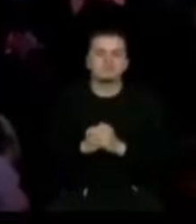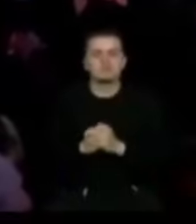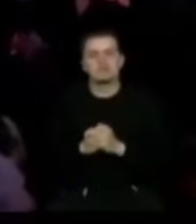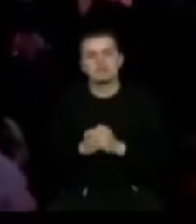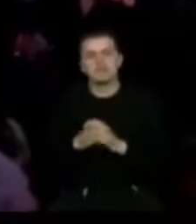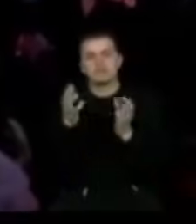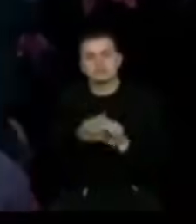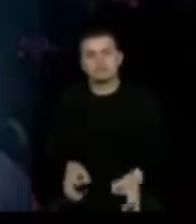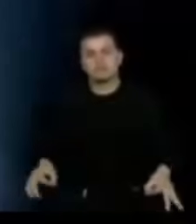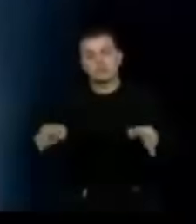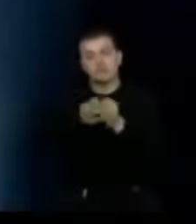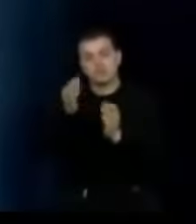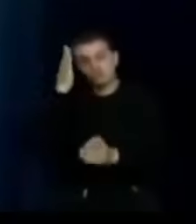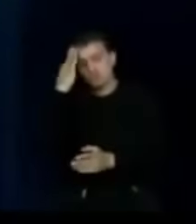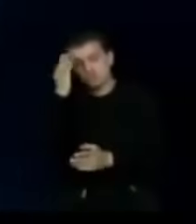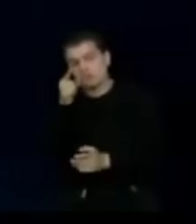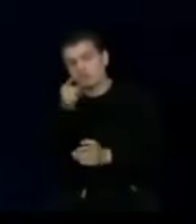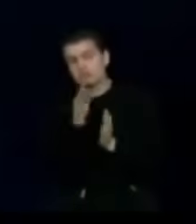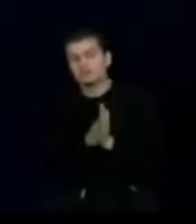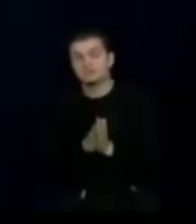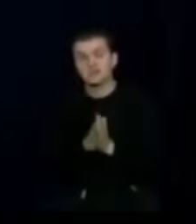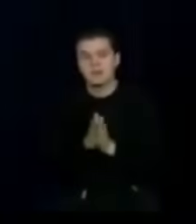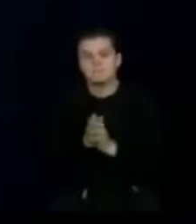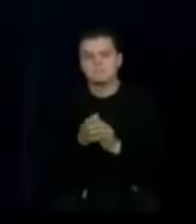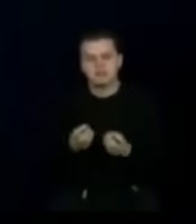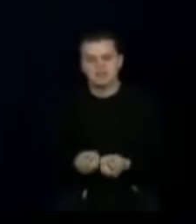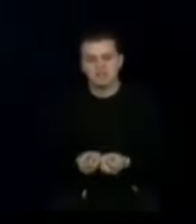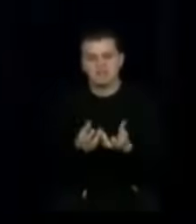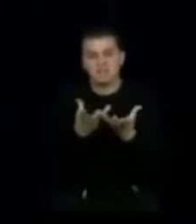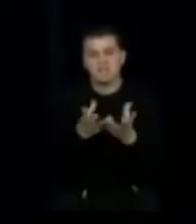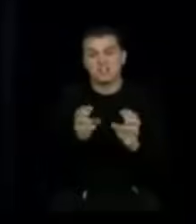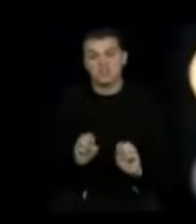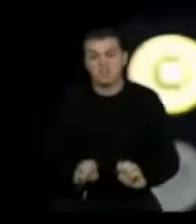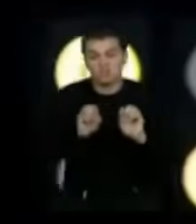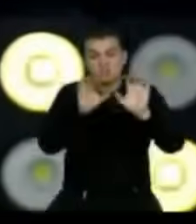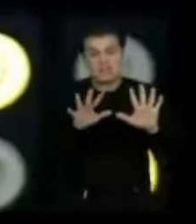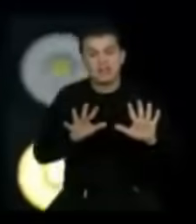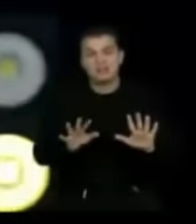Pero es muy importante que tú sepas, para recibir un milagro en esta mañana,